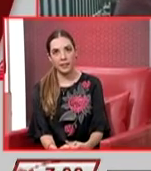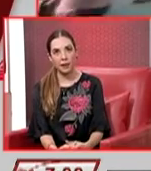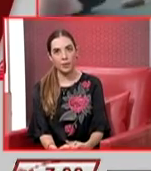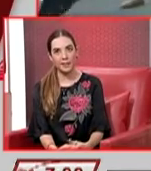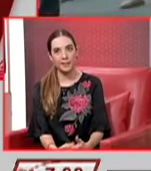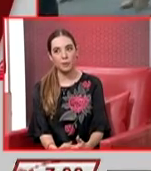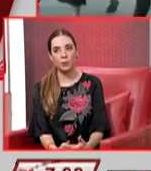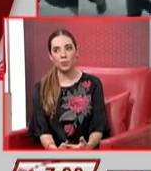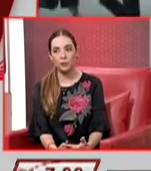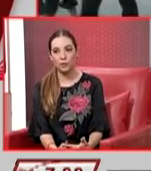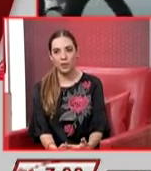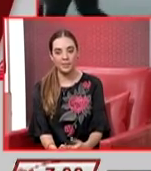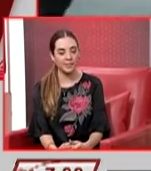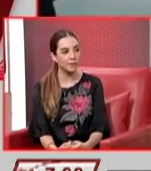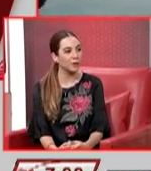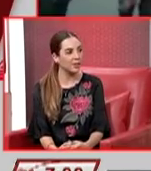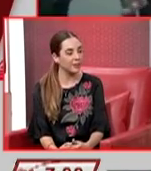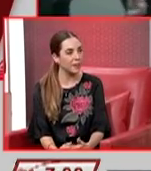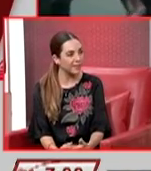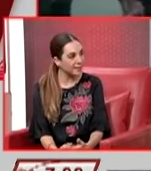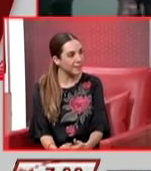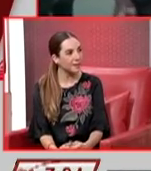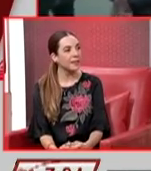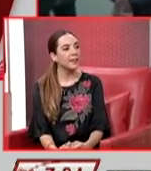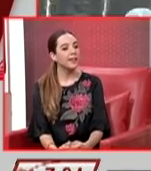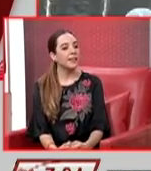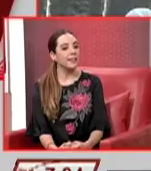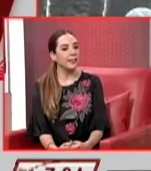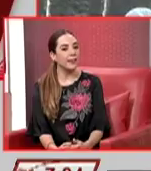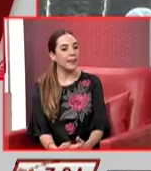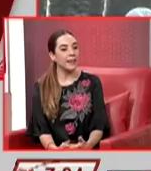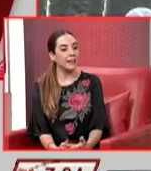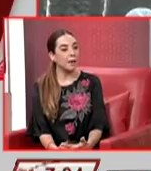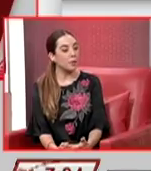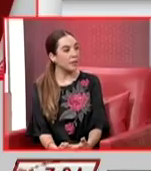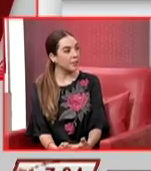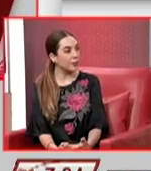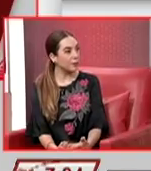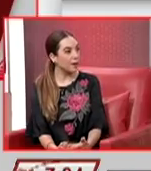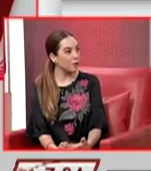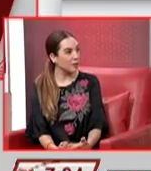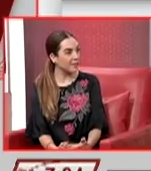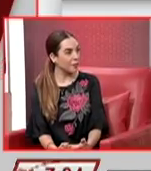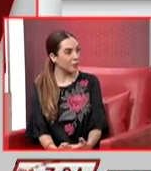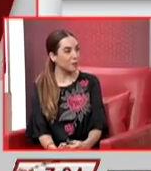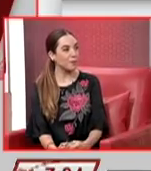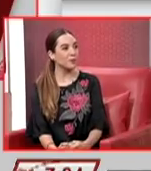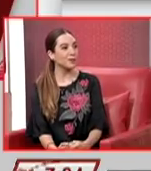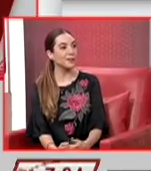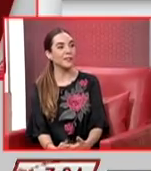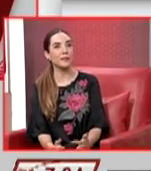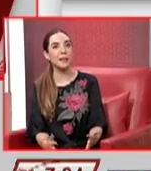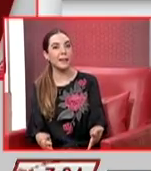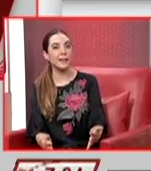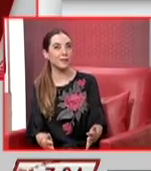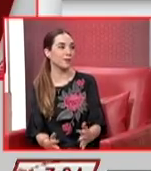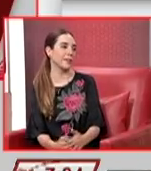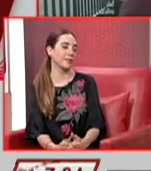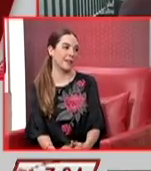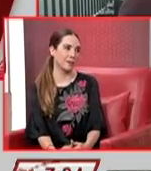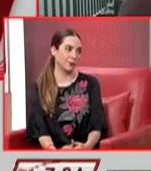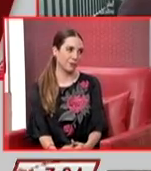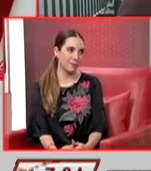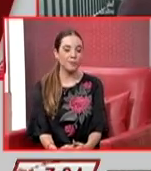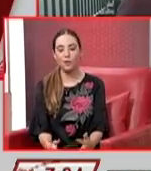vamos a tener. Ahorita estamos con las inscripciones abiertas. Y en la primera edición, que fue el año pasado, tuvimos